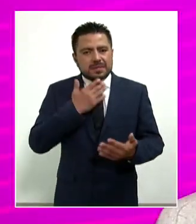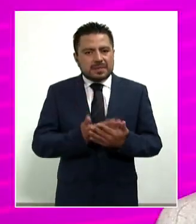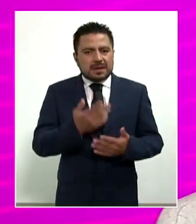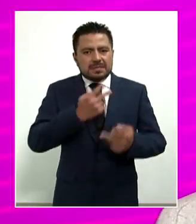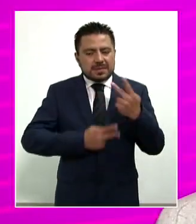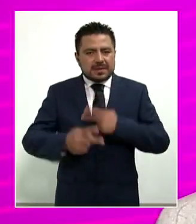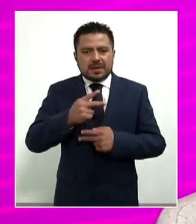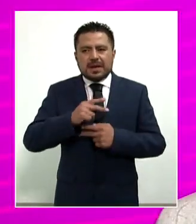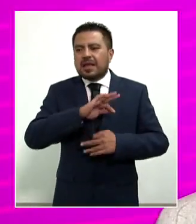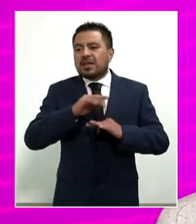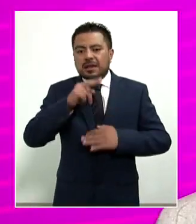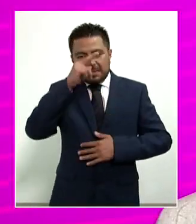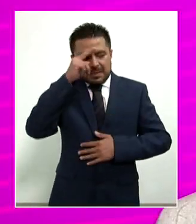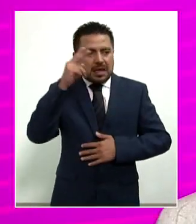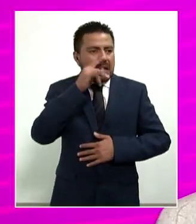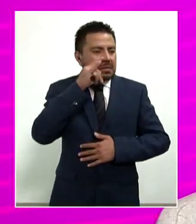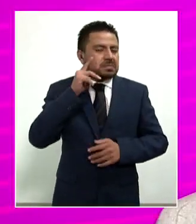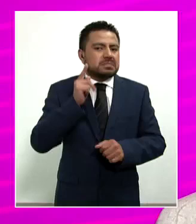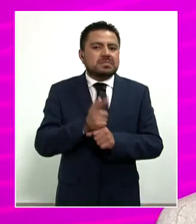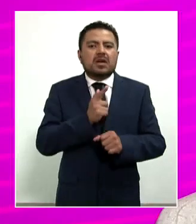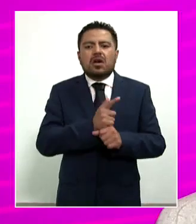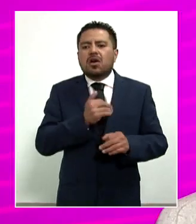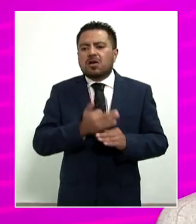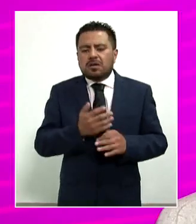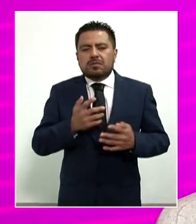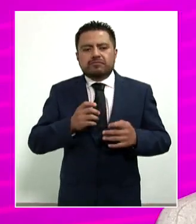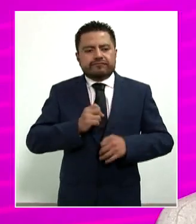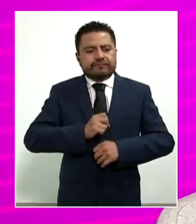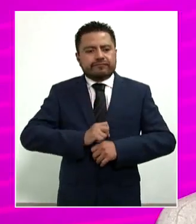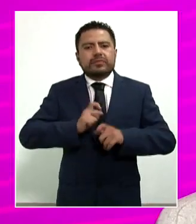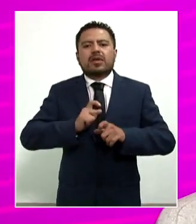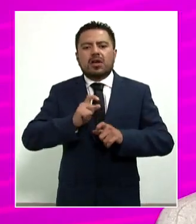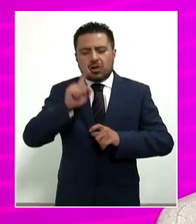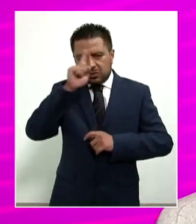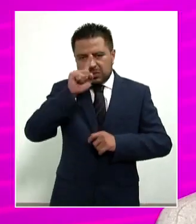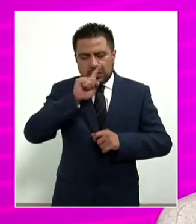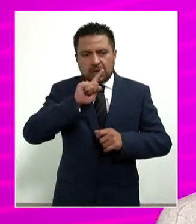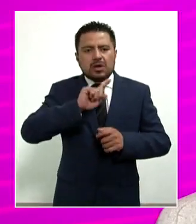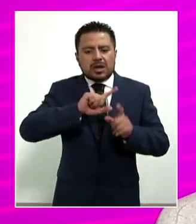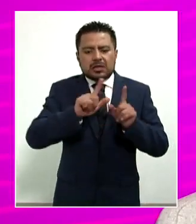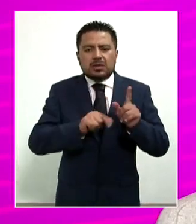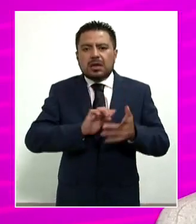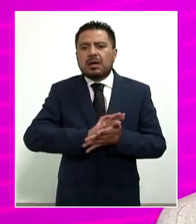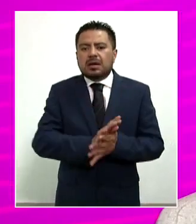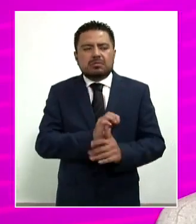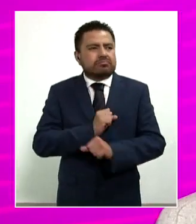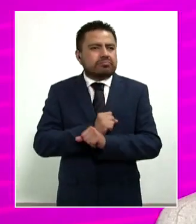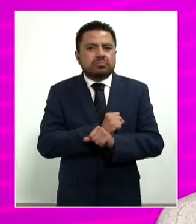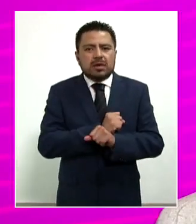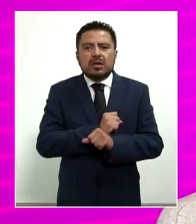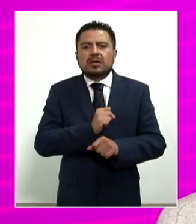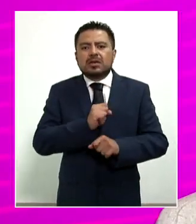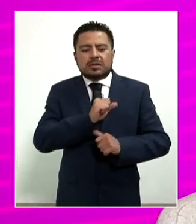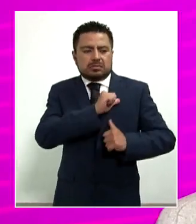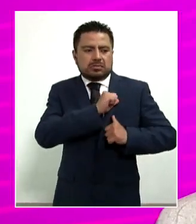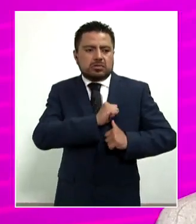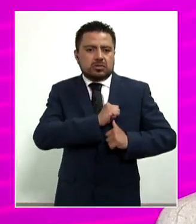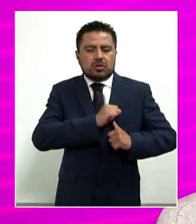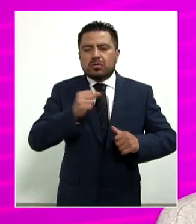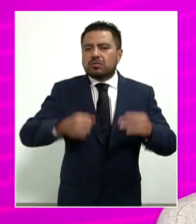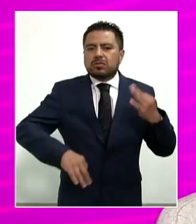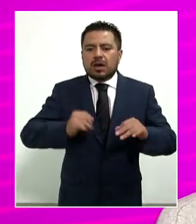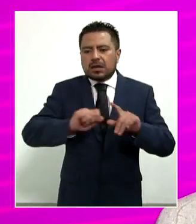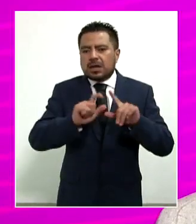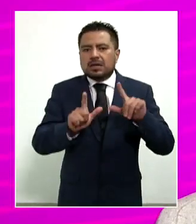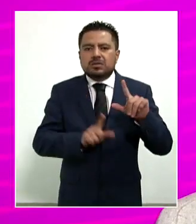Bienvenidas, bienvenidos a México Invisible, una coproducción del Consejo Nacional para Prevenir la Discriminación y la Suprema Corte de Justicia